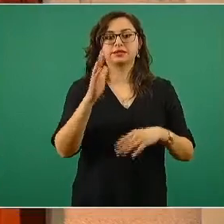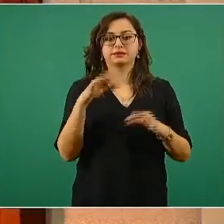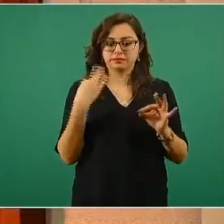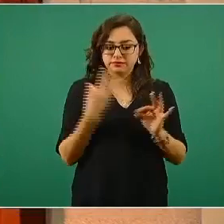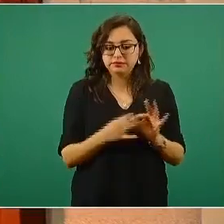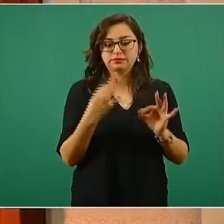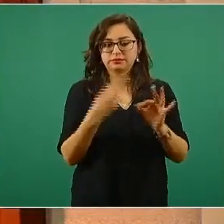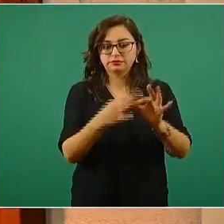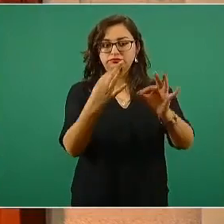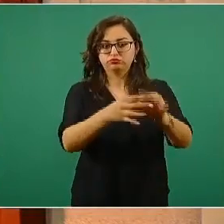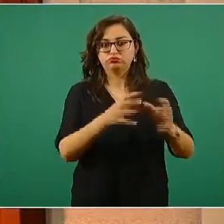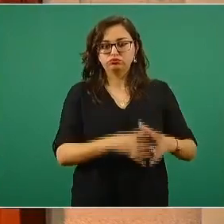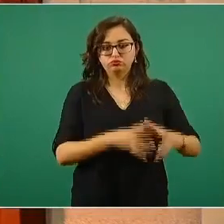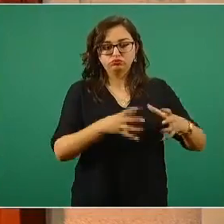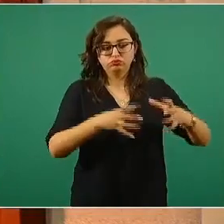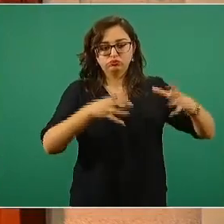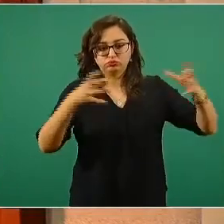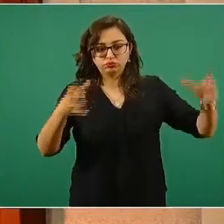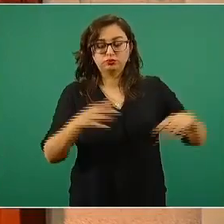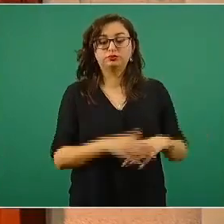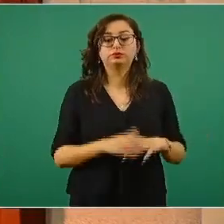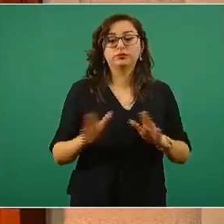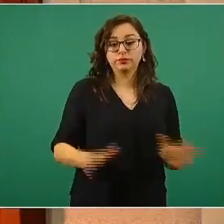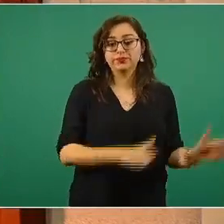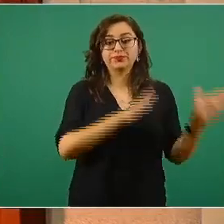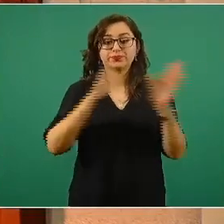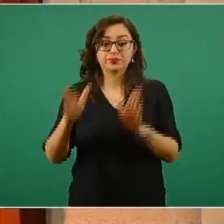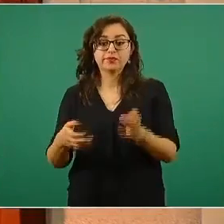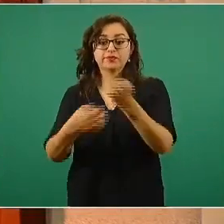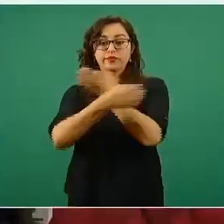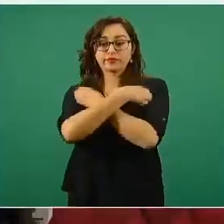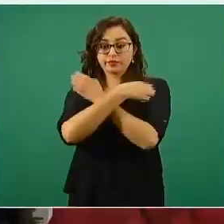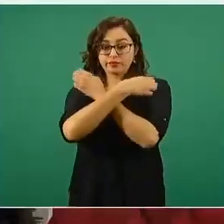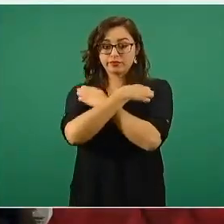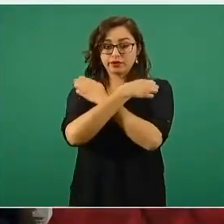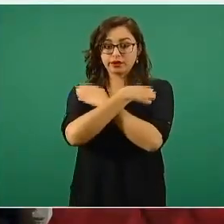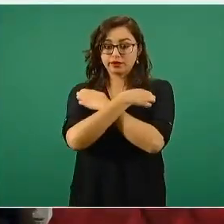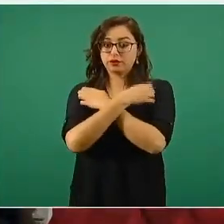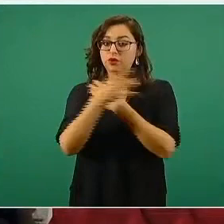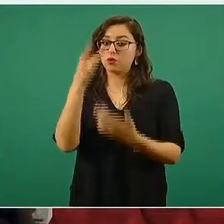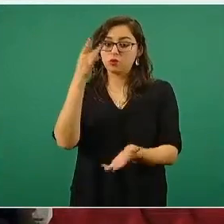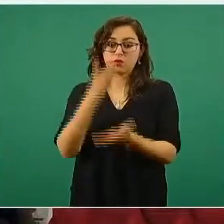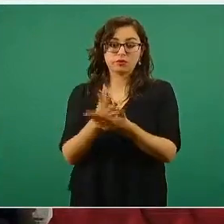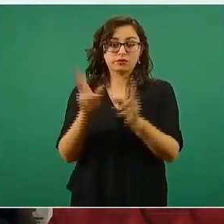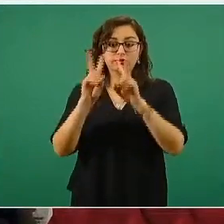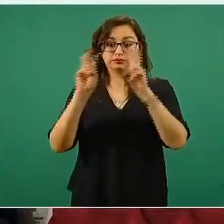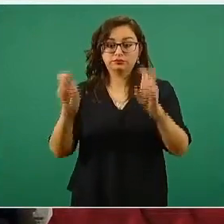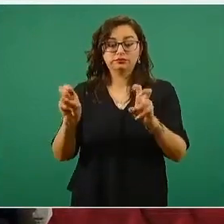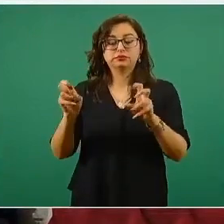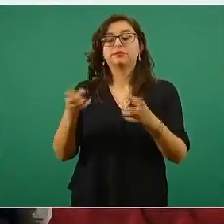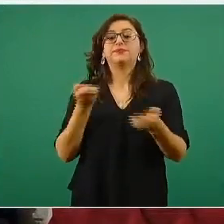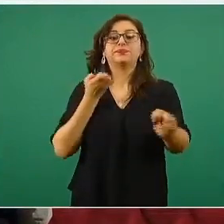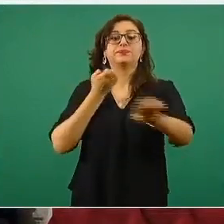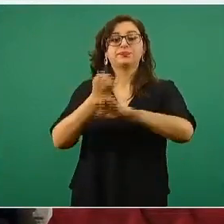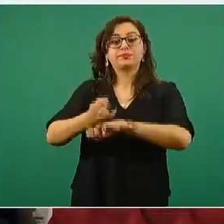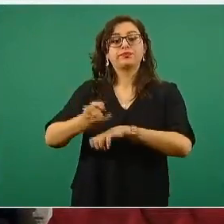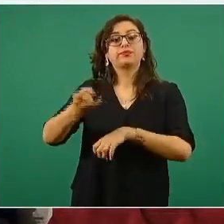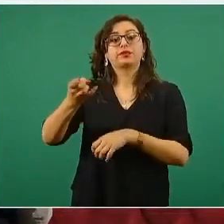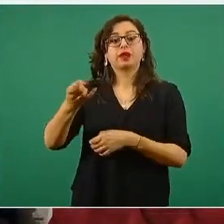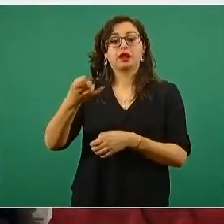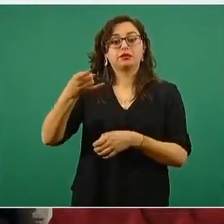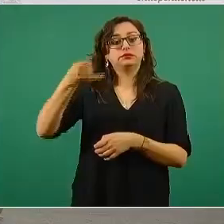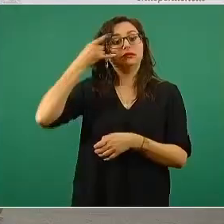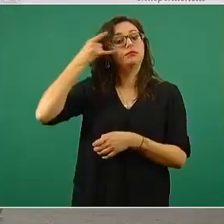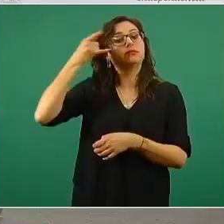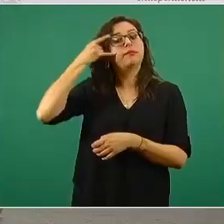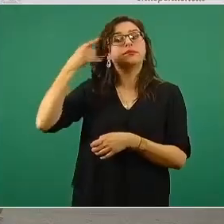manera importante. El personal educativo, que para fines prácticos solamente es el personal que en su momento recibió la primera dosis